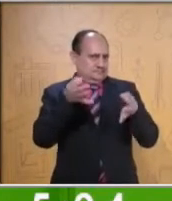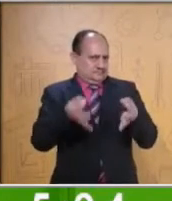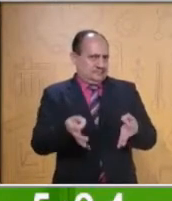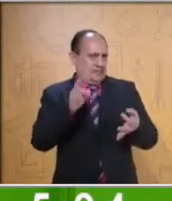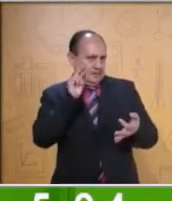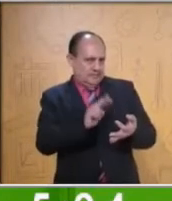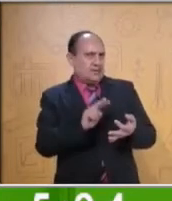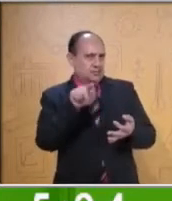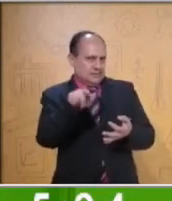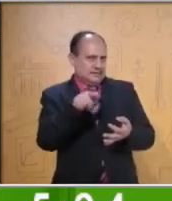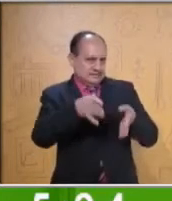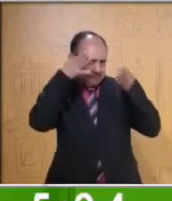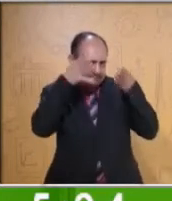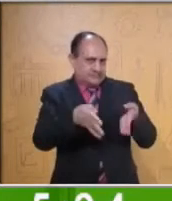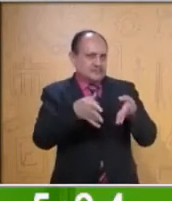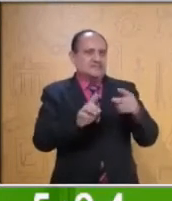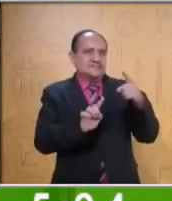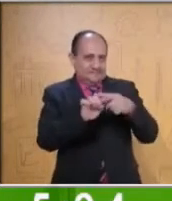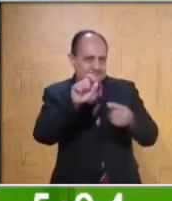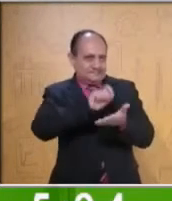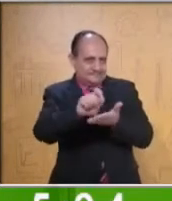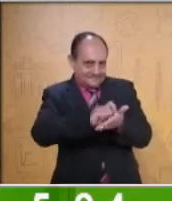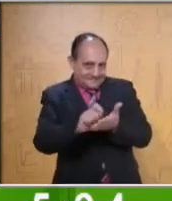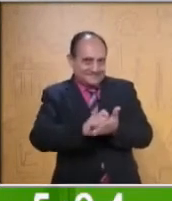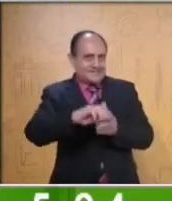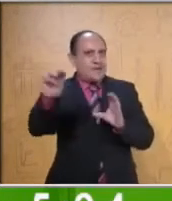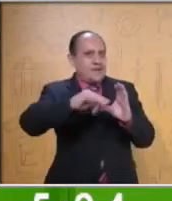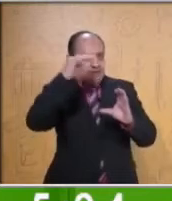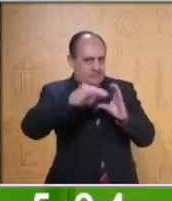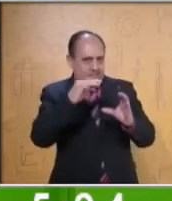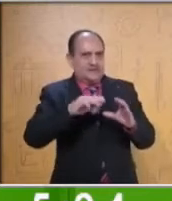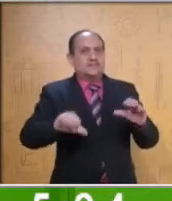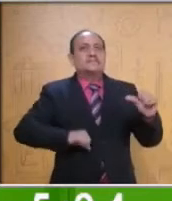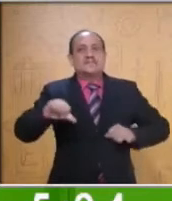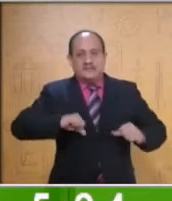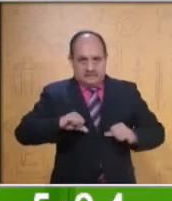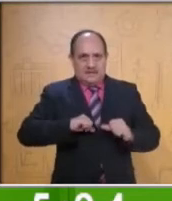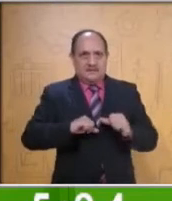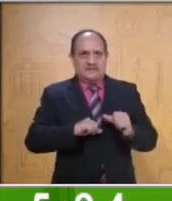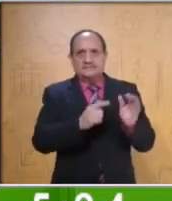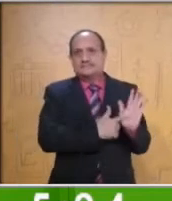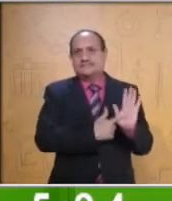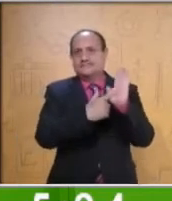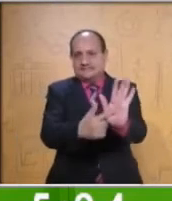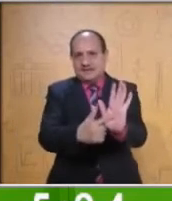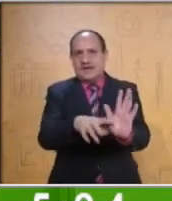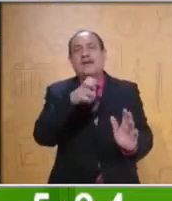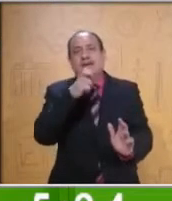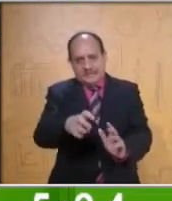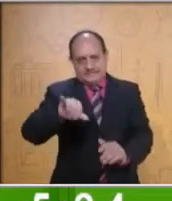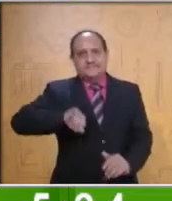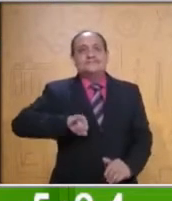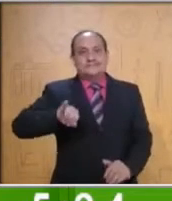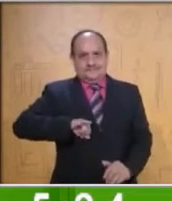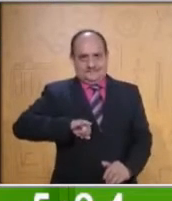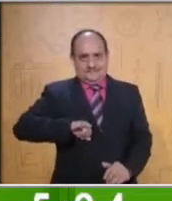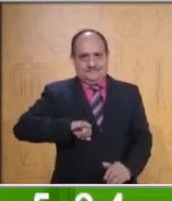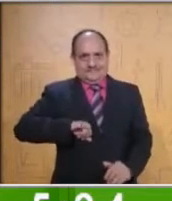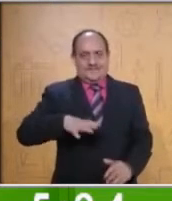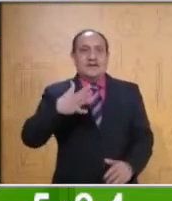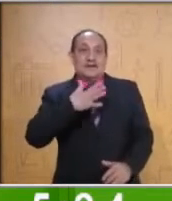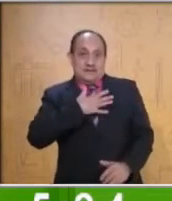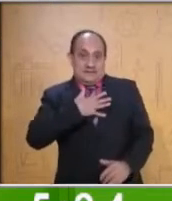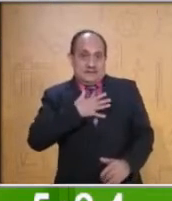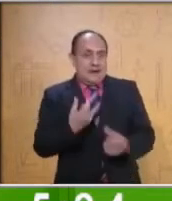veo que ustedes están trabajando, que están enviando trabajos, que están enviando evidencia, son los que me interesan. Y si yo